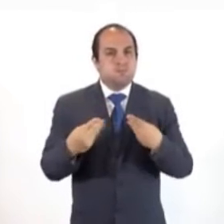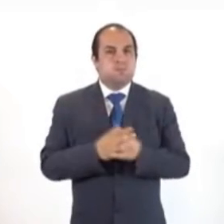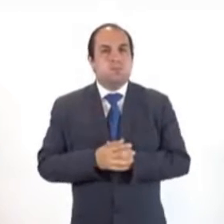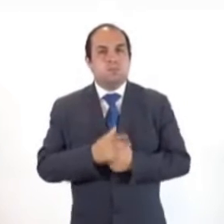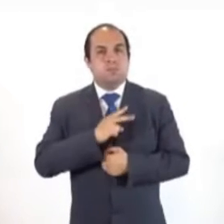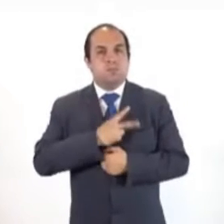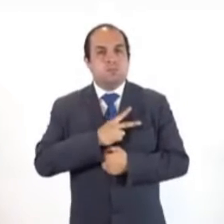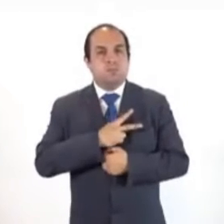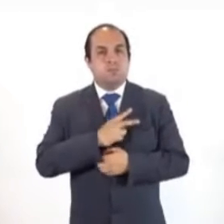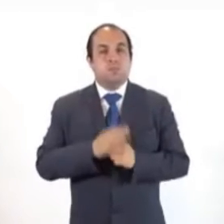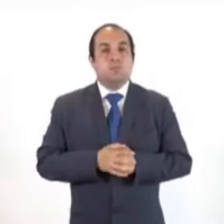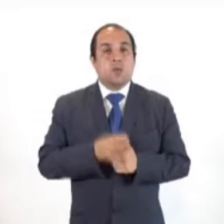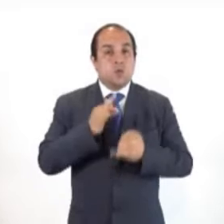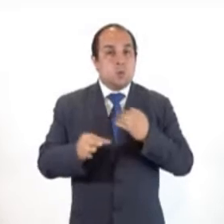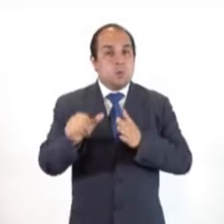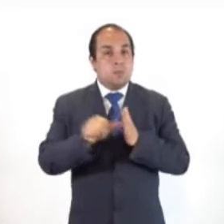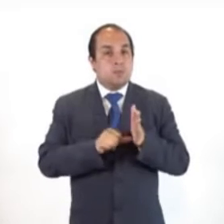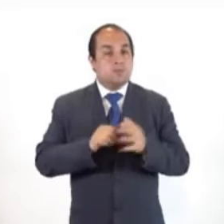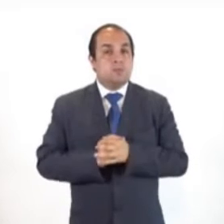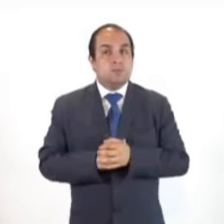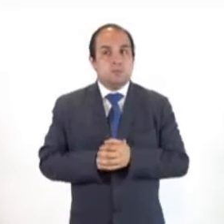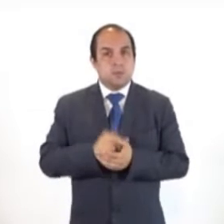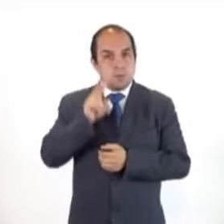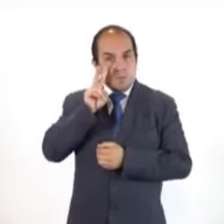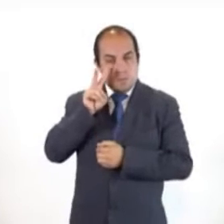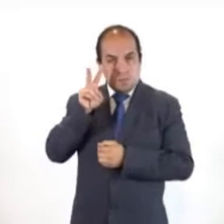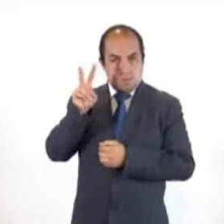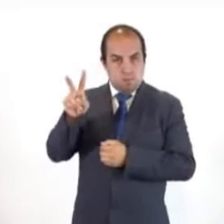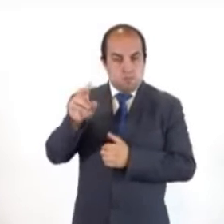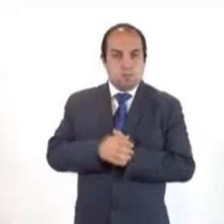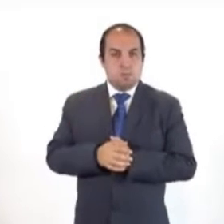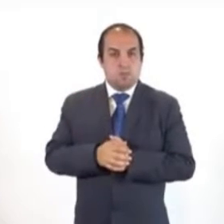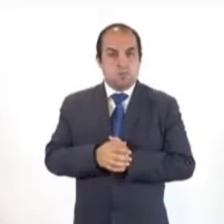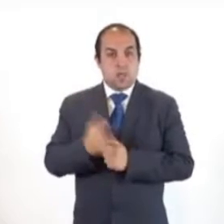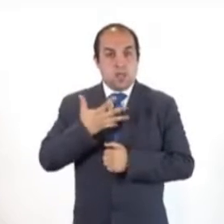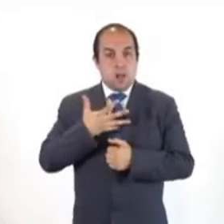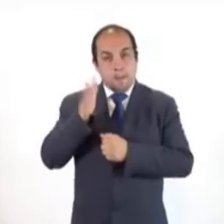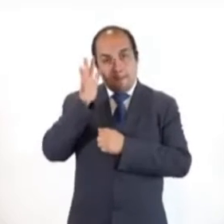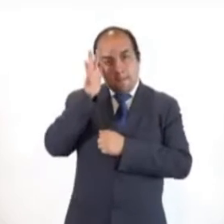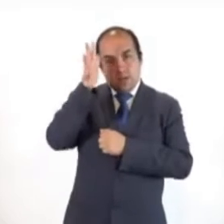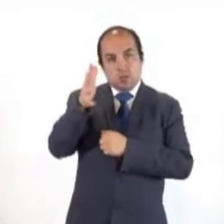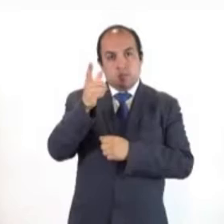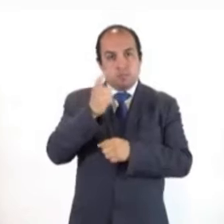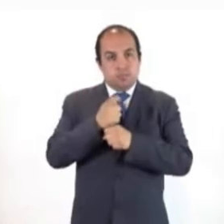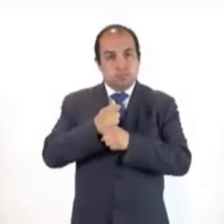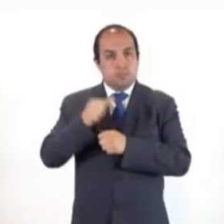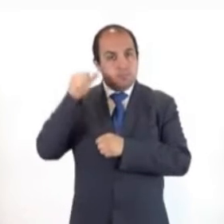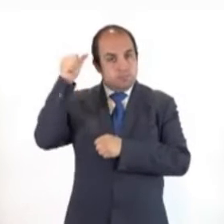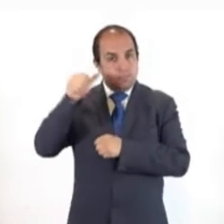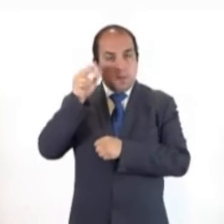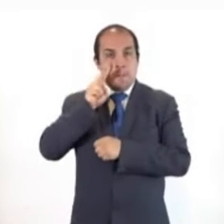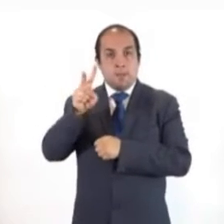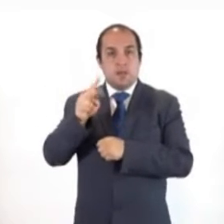través de hospitalizaciones en el último mes. Si fijamos y si hubiéramos hecho proyecciones el 1 de abril, lo que